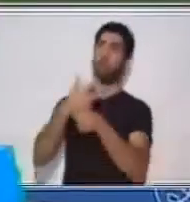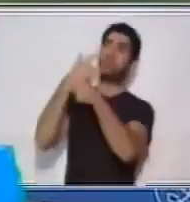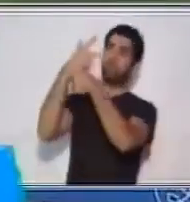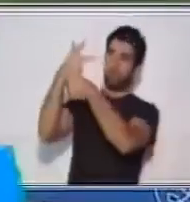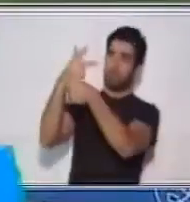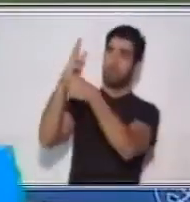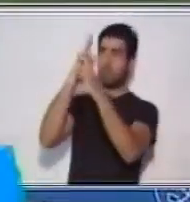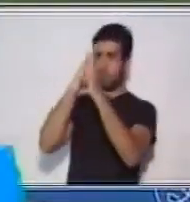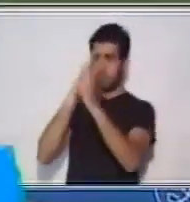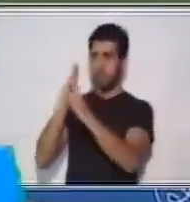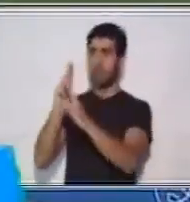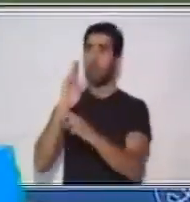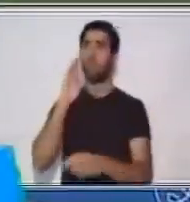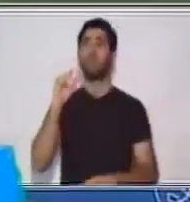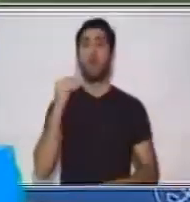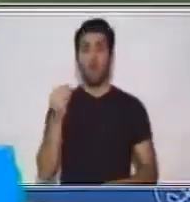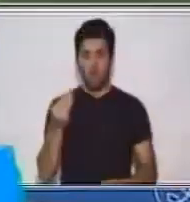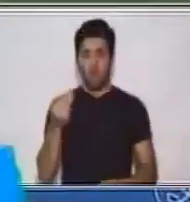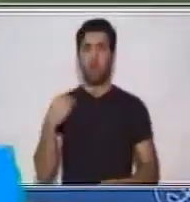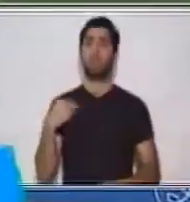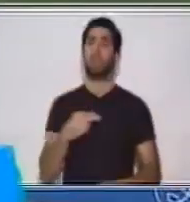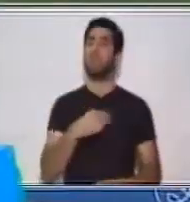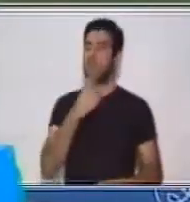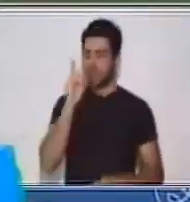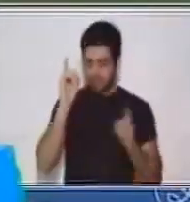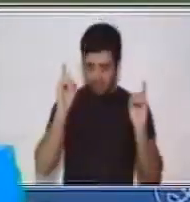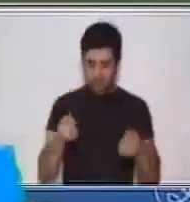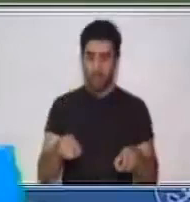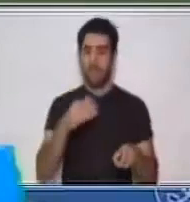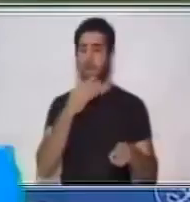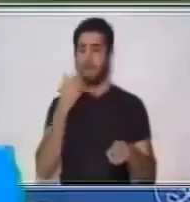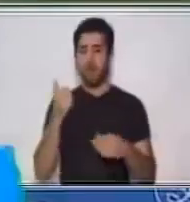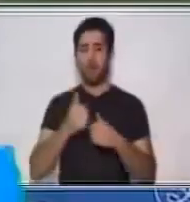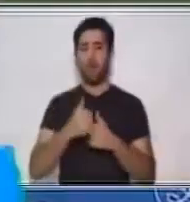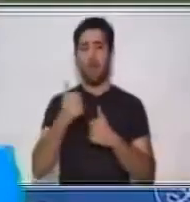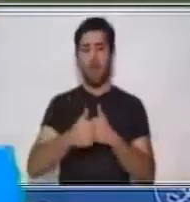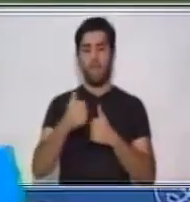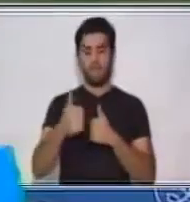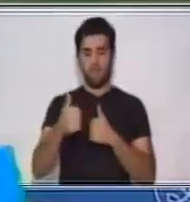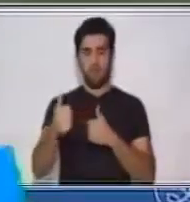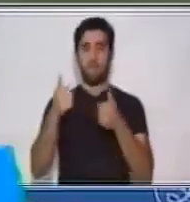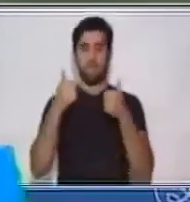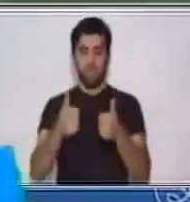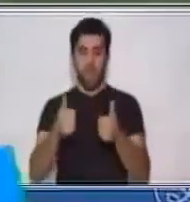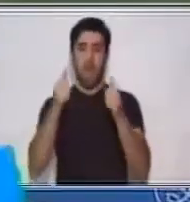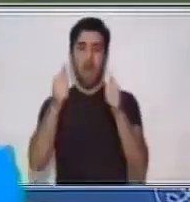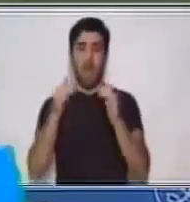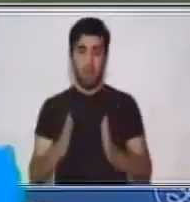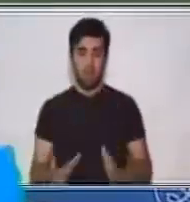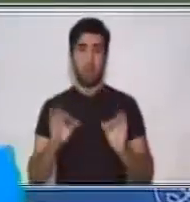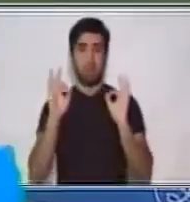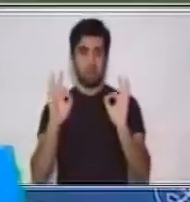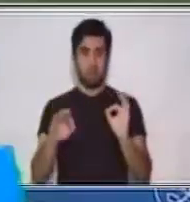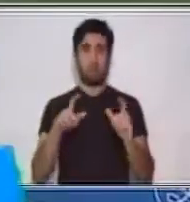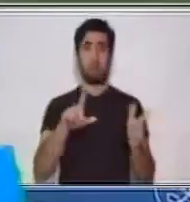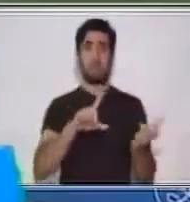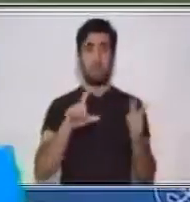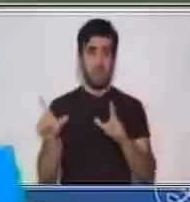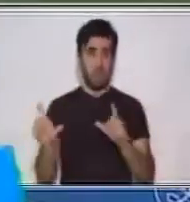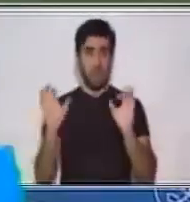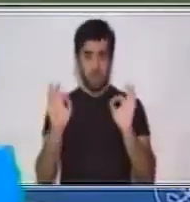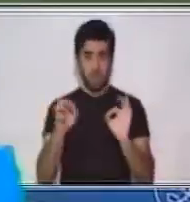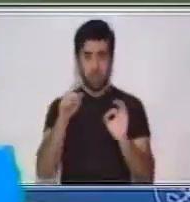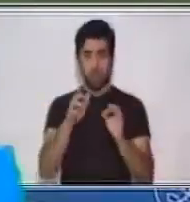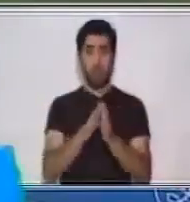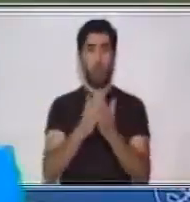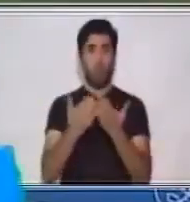vamos a hacer? Siendo mejores ciudadanos y unos buenos estudiantes. ¿Tienen listo su cuaderno, su